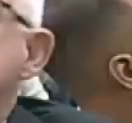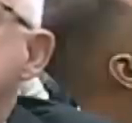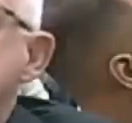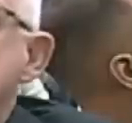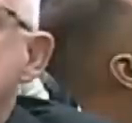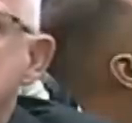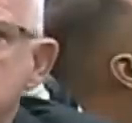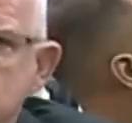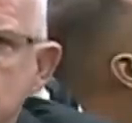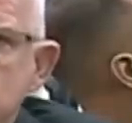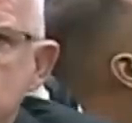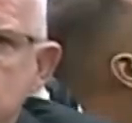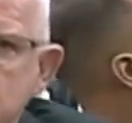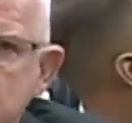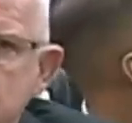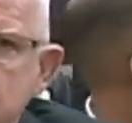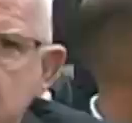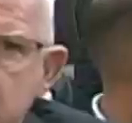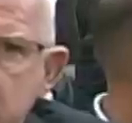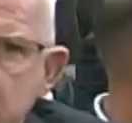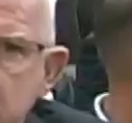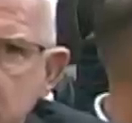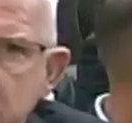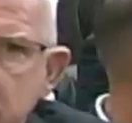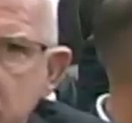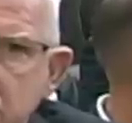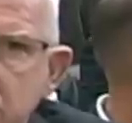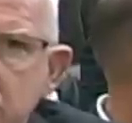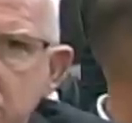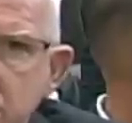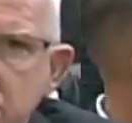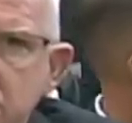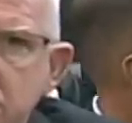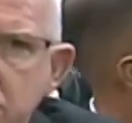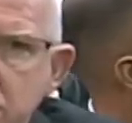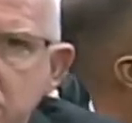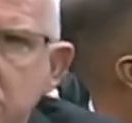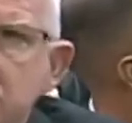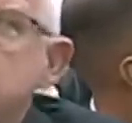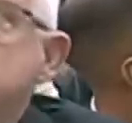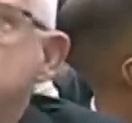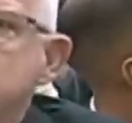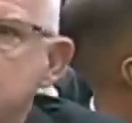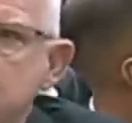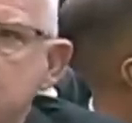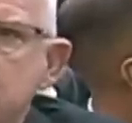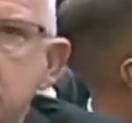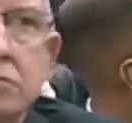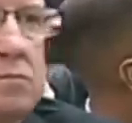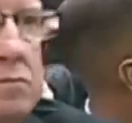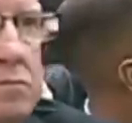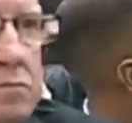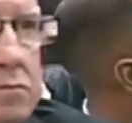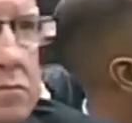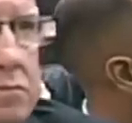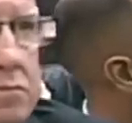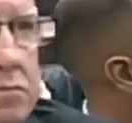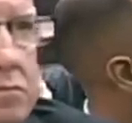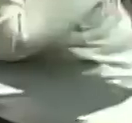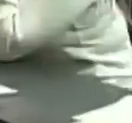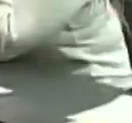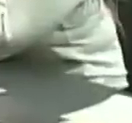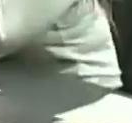todo lo que nos pertenece para que empecemos a desarrollar soluciones en problemas sociales y humanitarios. Es todo, presidente, junta directiva,